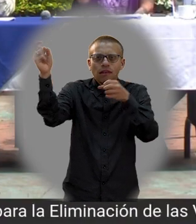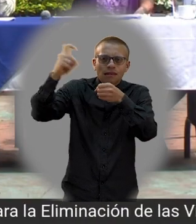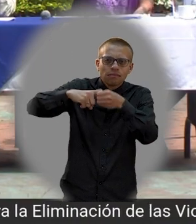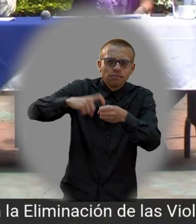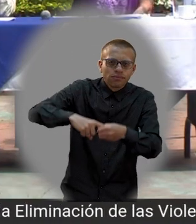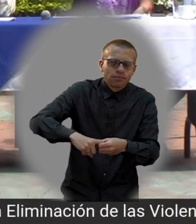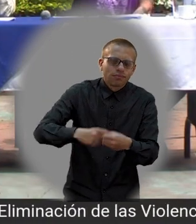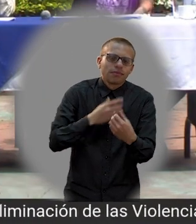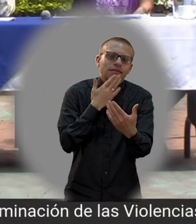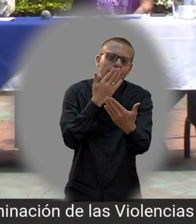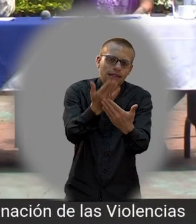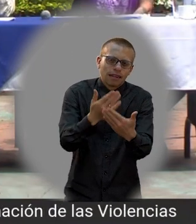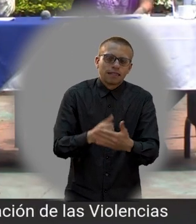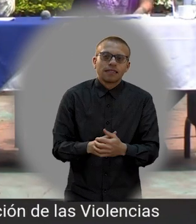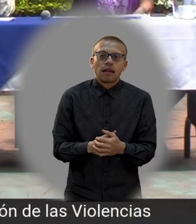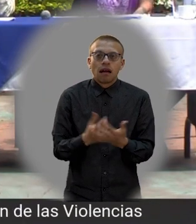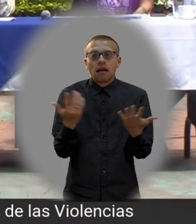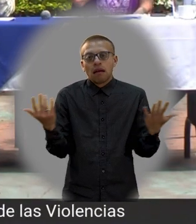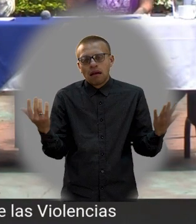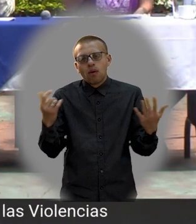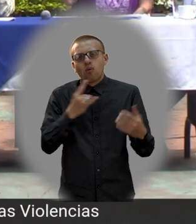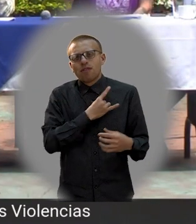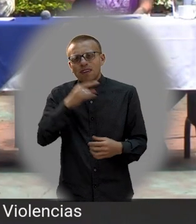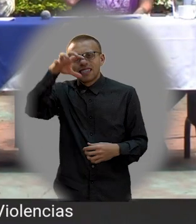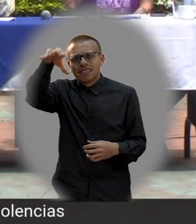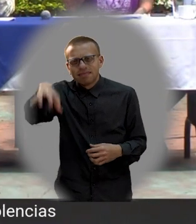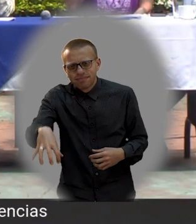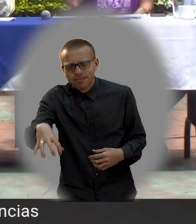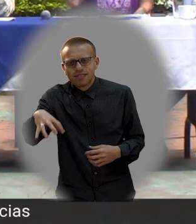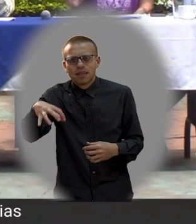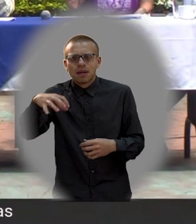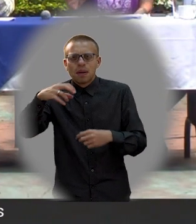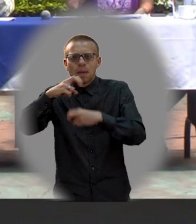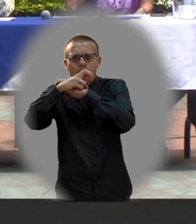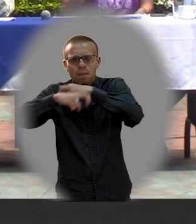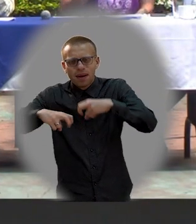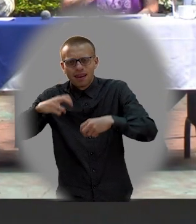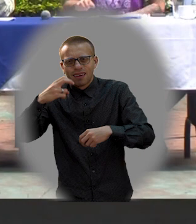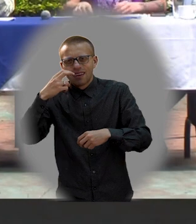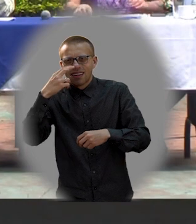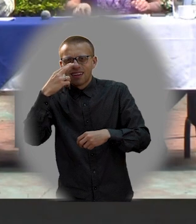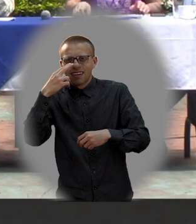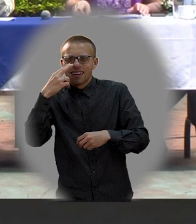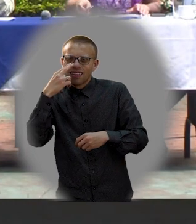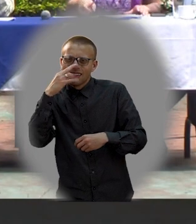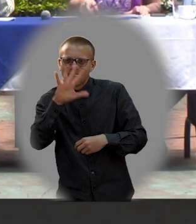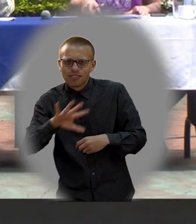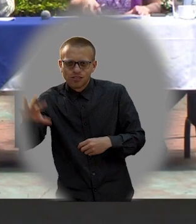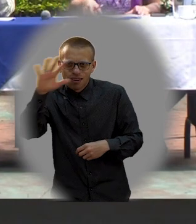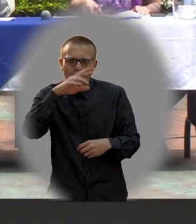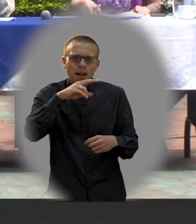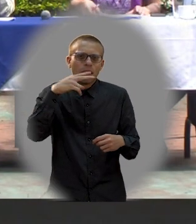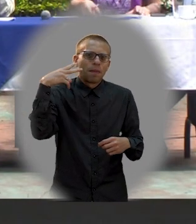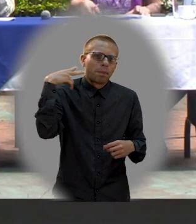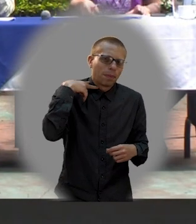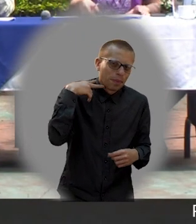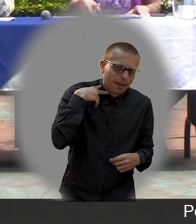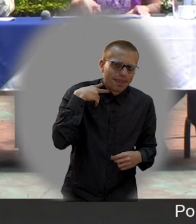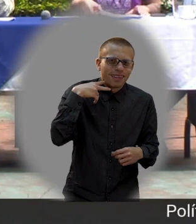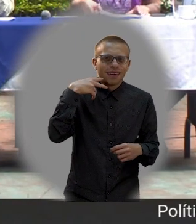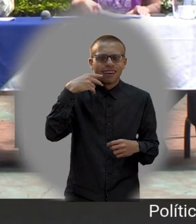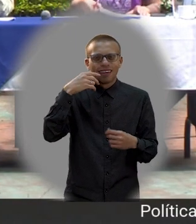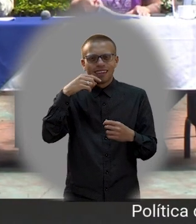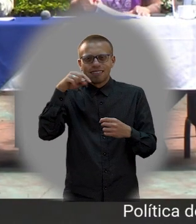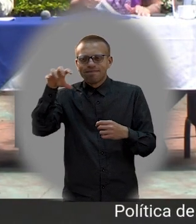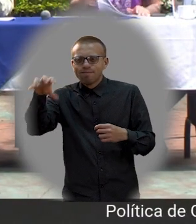de la universidad, en el Parque Nacional, en Kennedy, Valmaría y Nogal, ojalá puedan estar